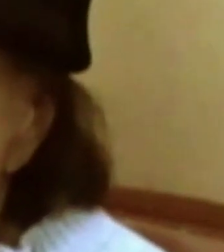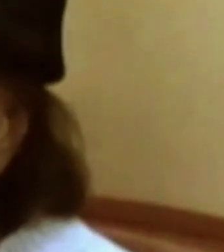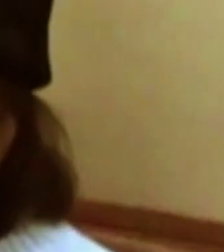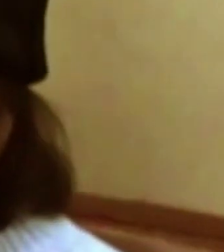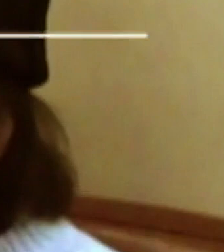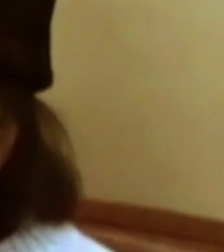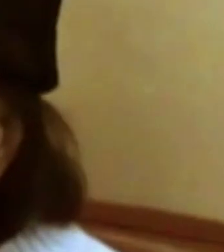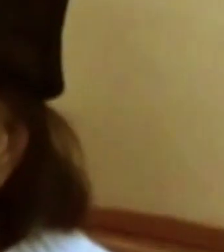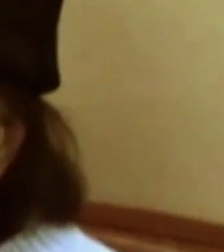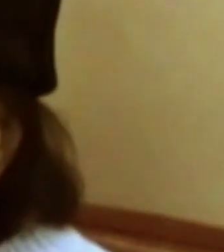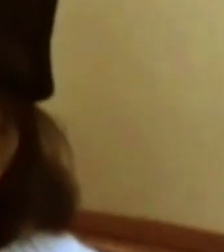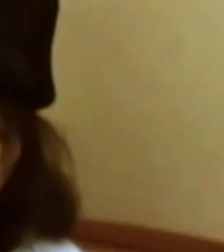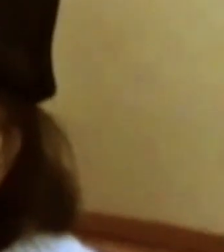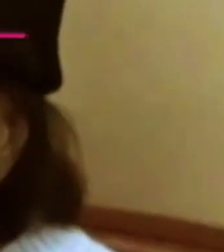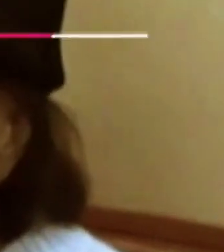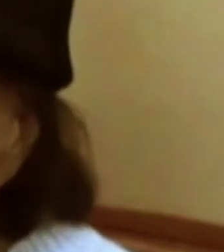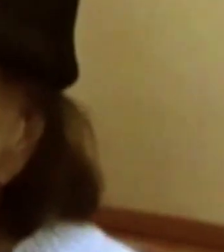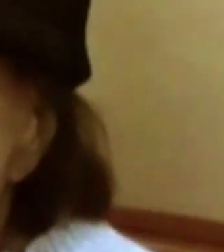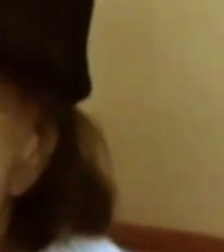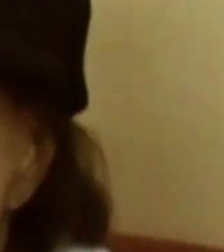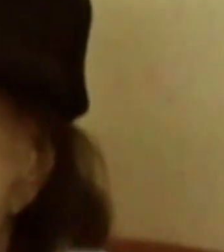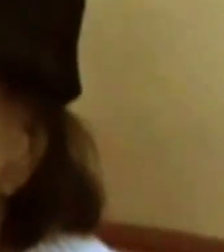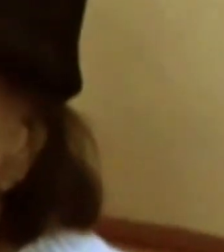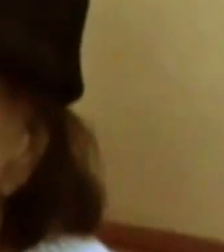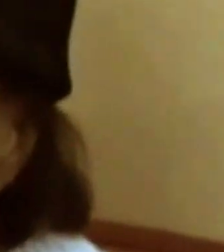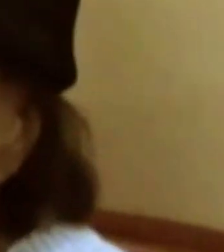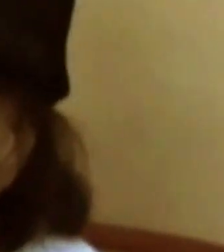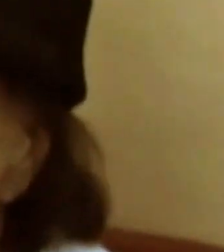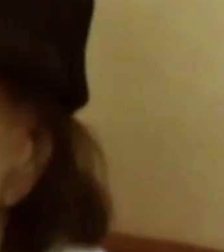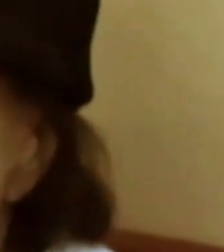Está bien. Adiós. Adiós.